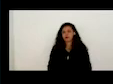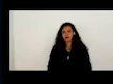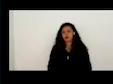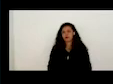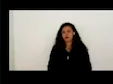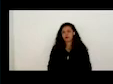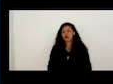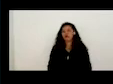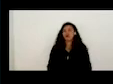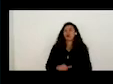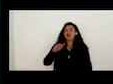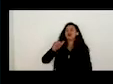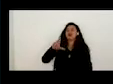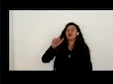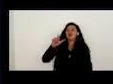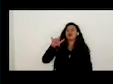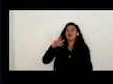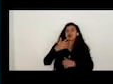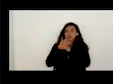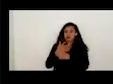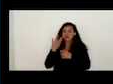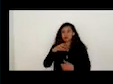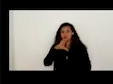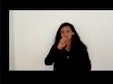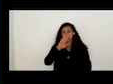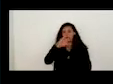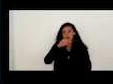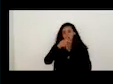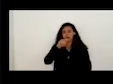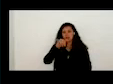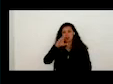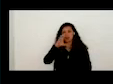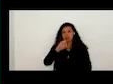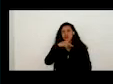Nos dice Ana Lilia Olayo que es un carbohidrato y aporta vitamina C.